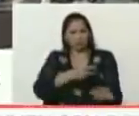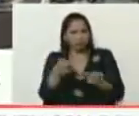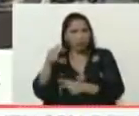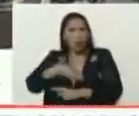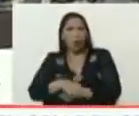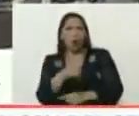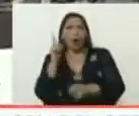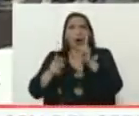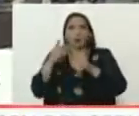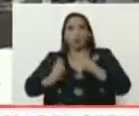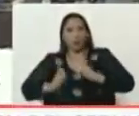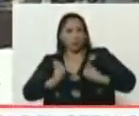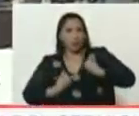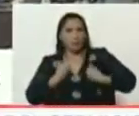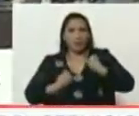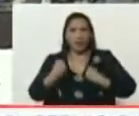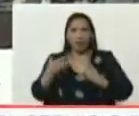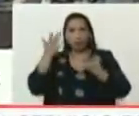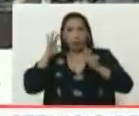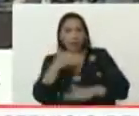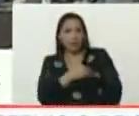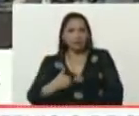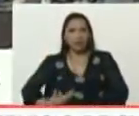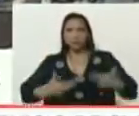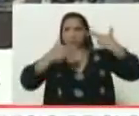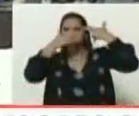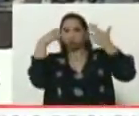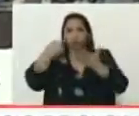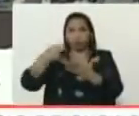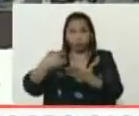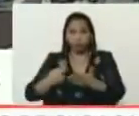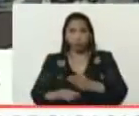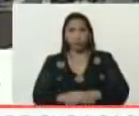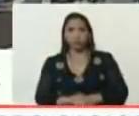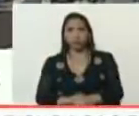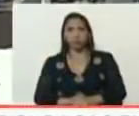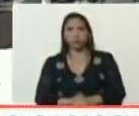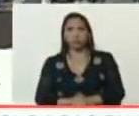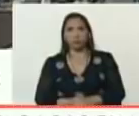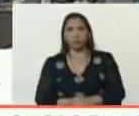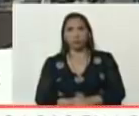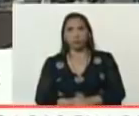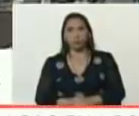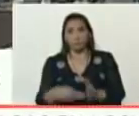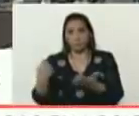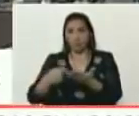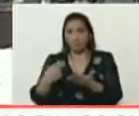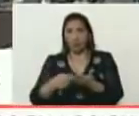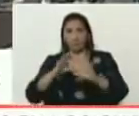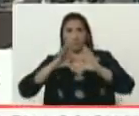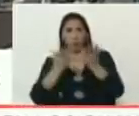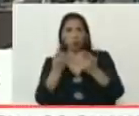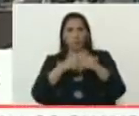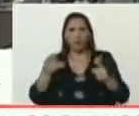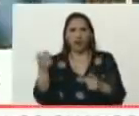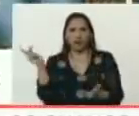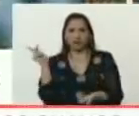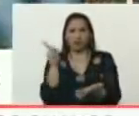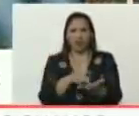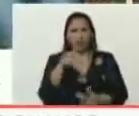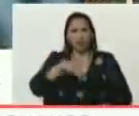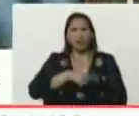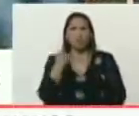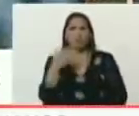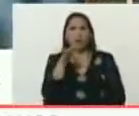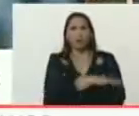andan desesperados contratando sicarios, contratando mercenarios en el mundo para traerlos a asesinar al